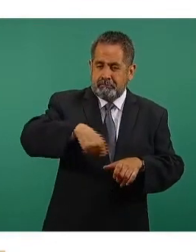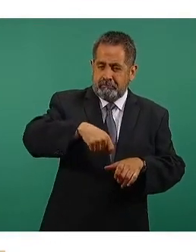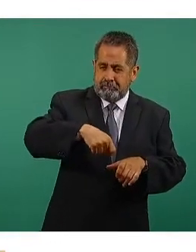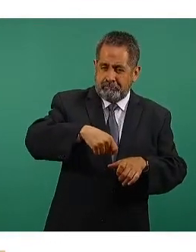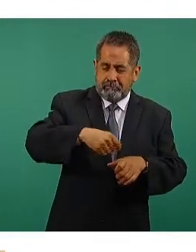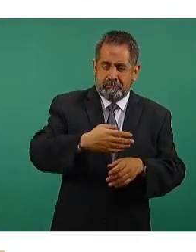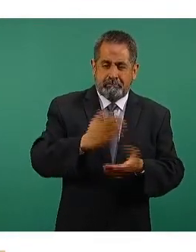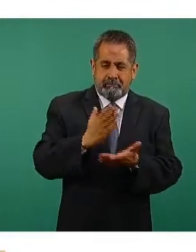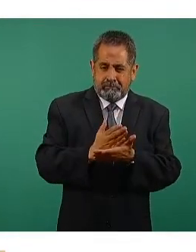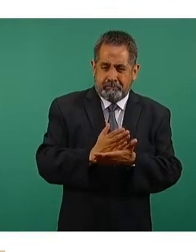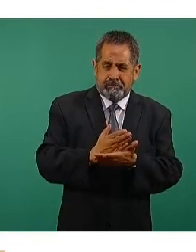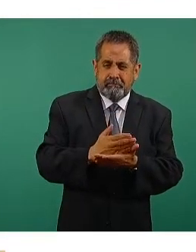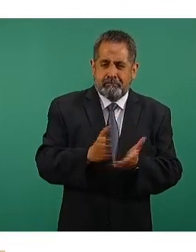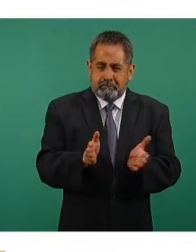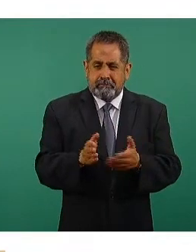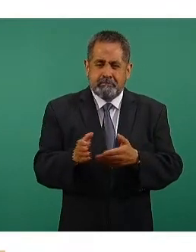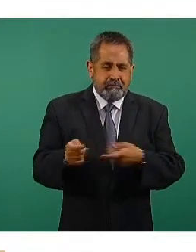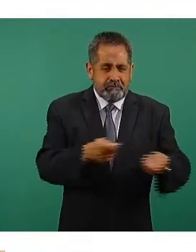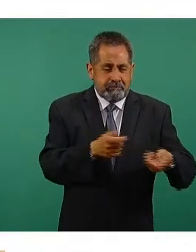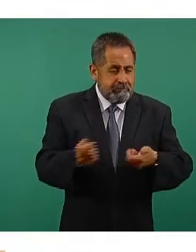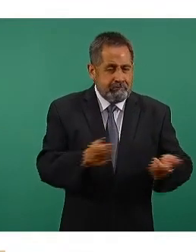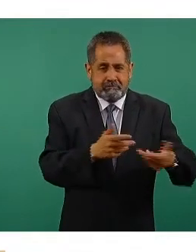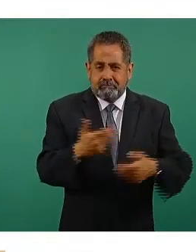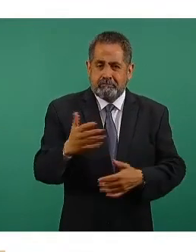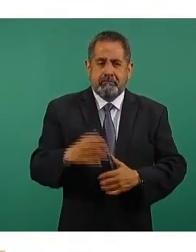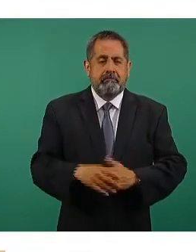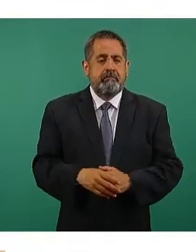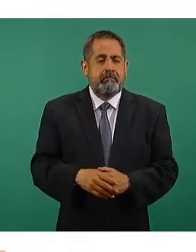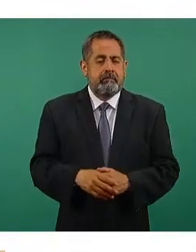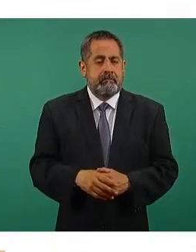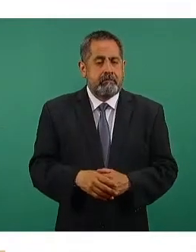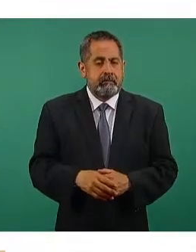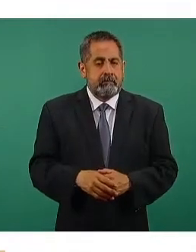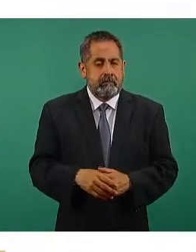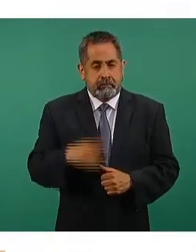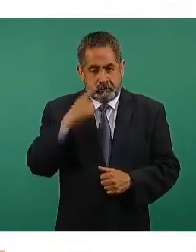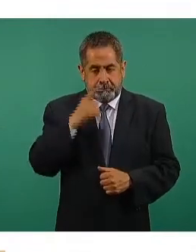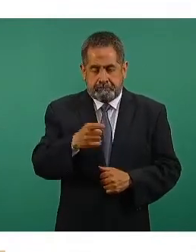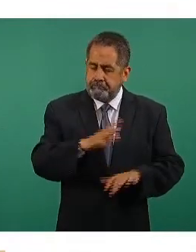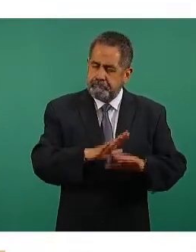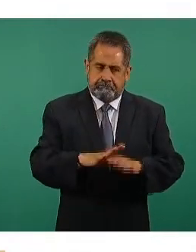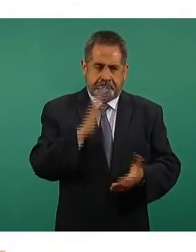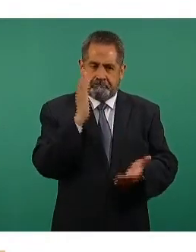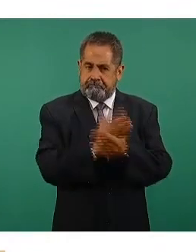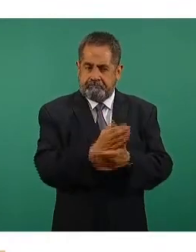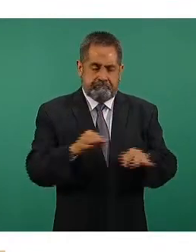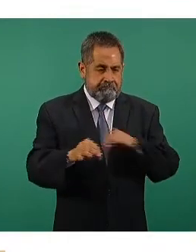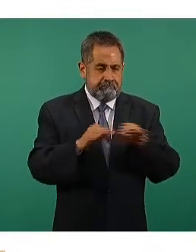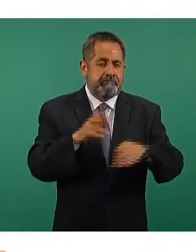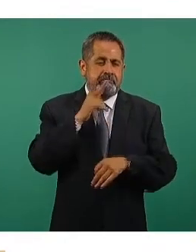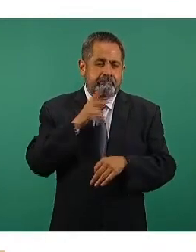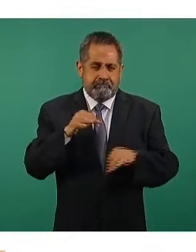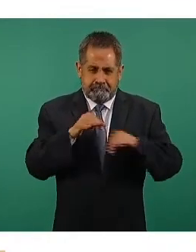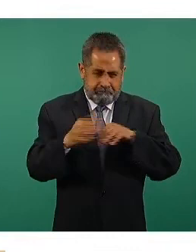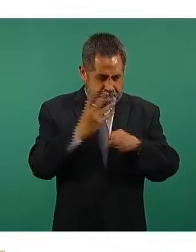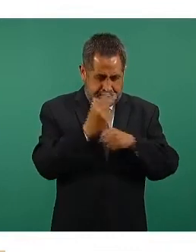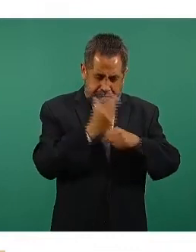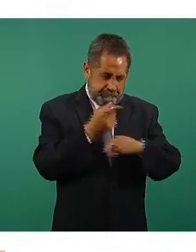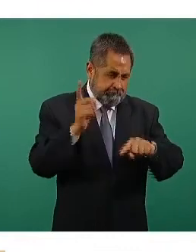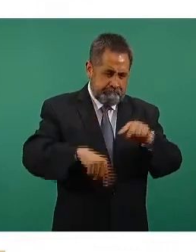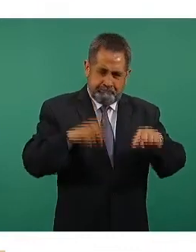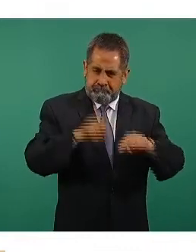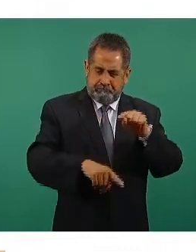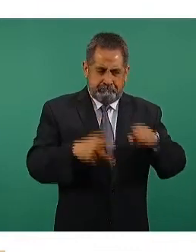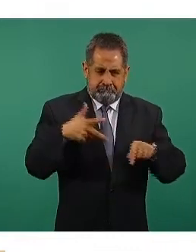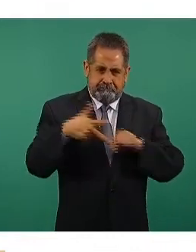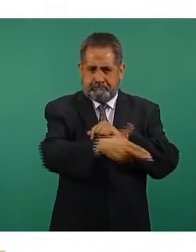fluya el hidrocarburo. La que sigue, por favor. Los trabajos de inhabilitación por parte de trabajadores de Pemex Logística. La que sigue,